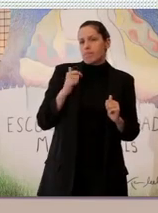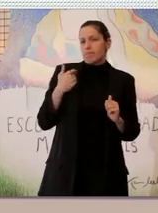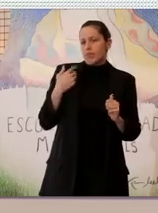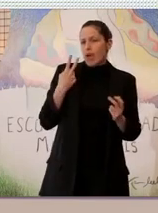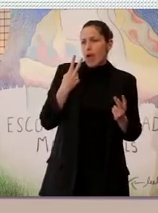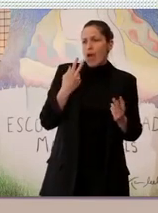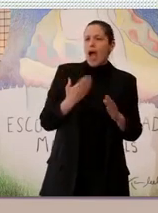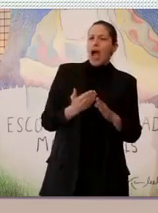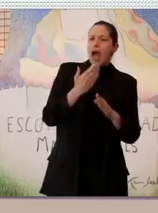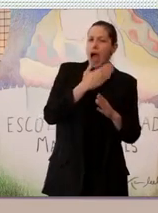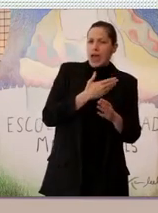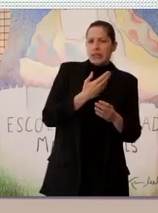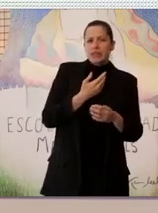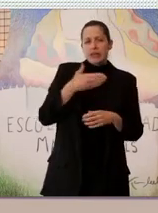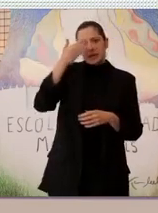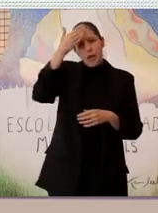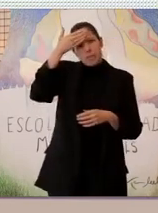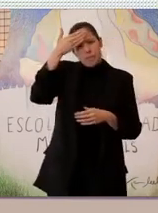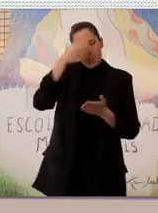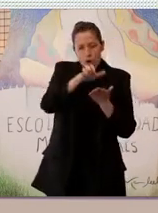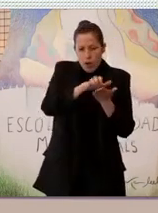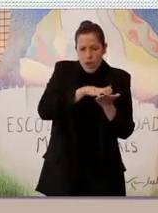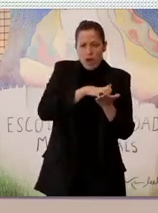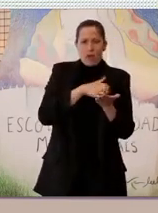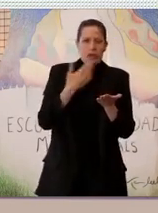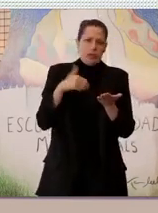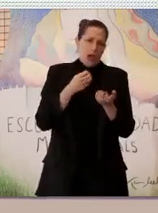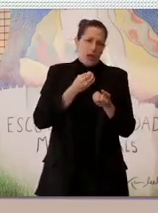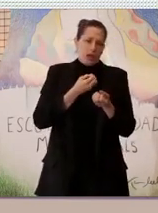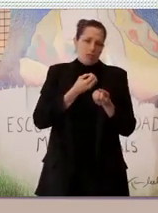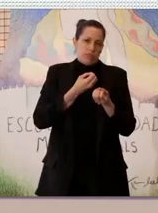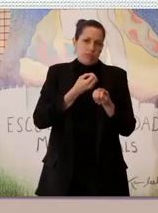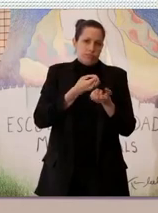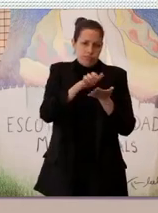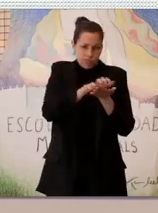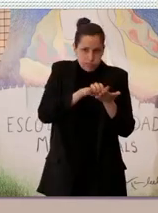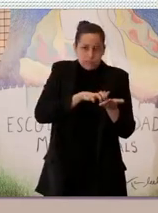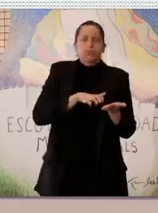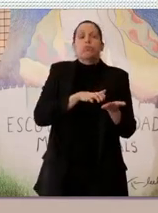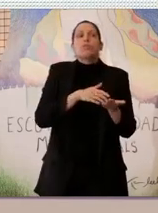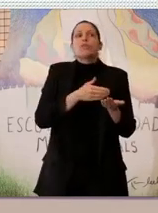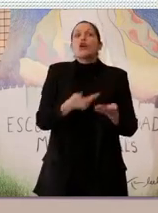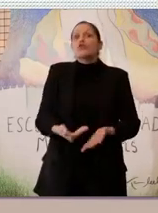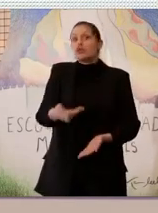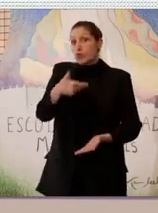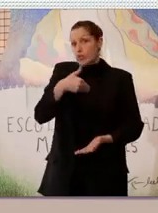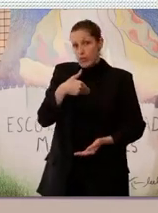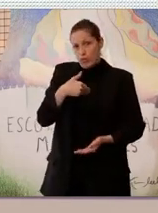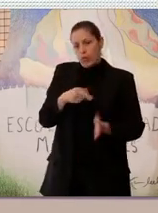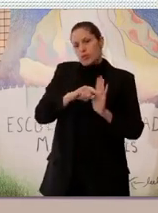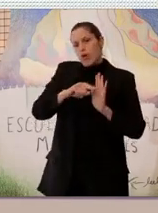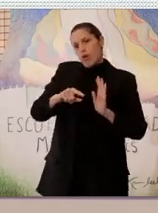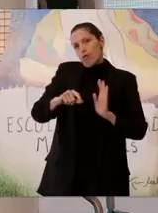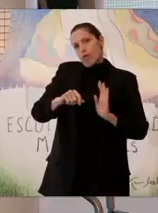en alguna memoria, se había dicho, son muy pocas las solicitudes de órdenes de protección, por lo tanto, muy pocas